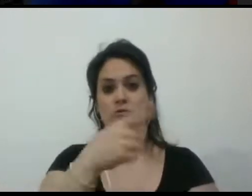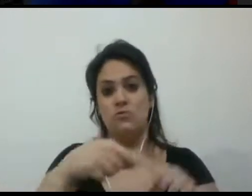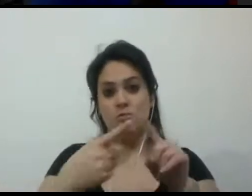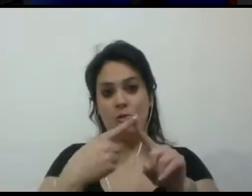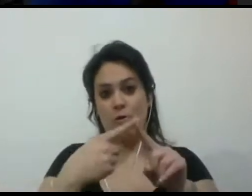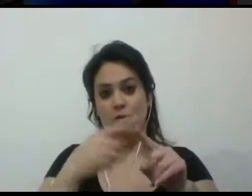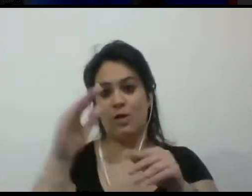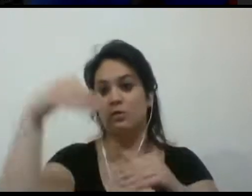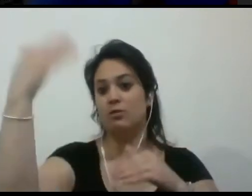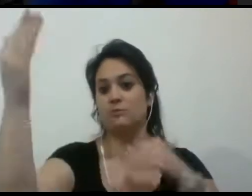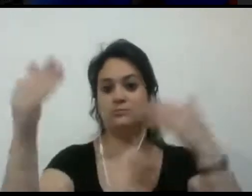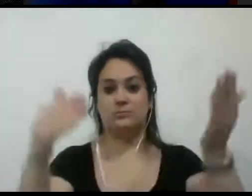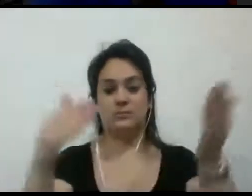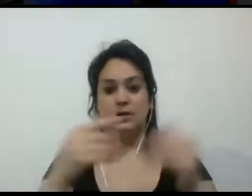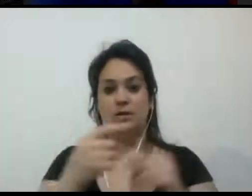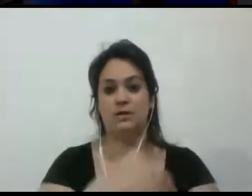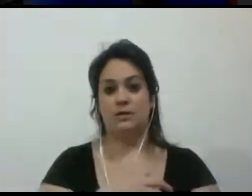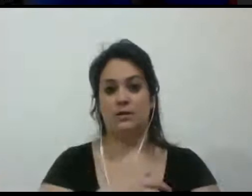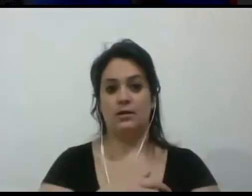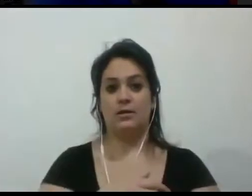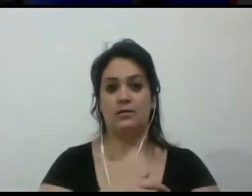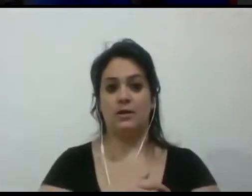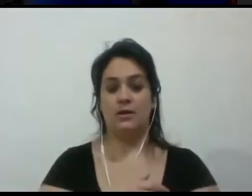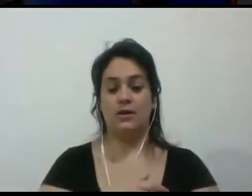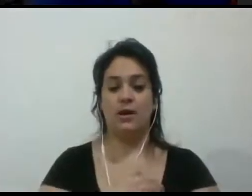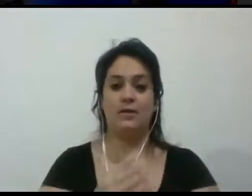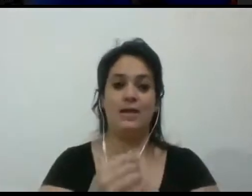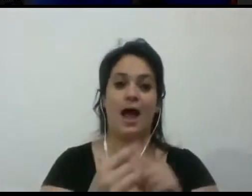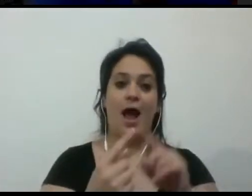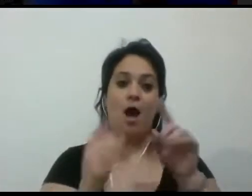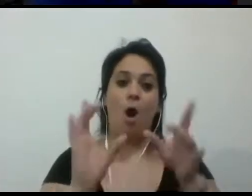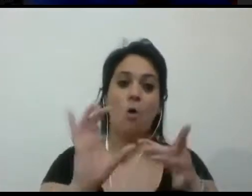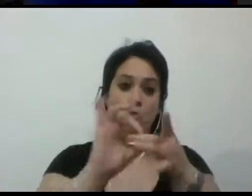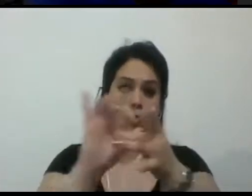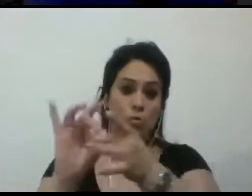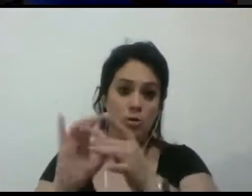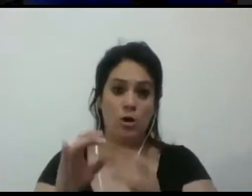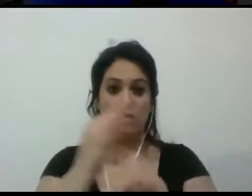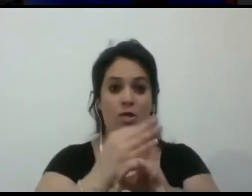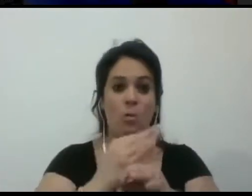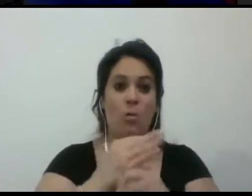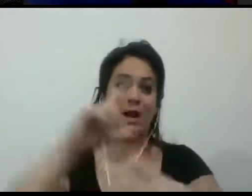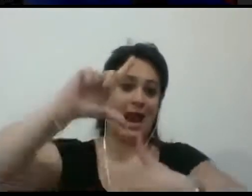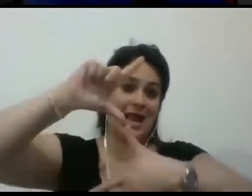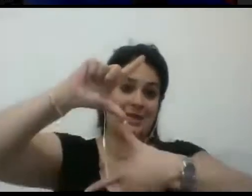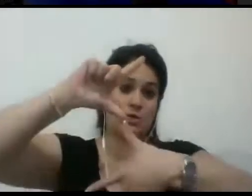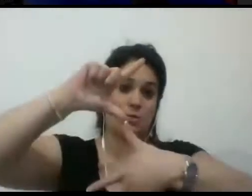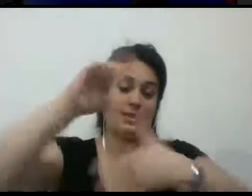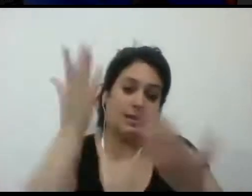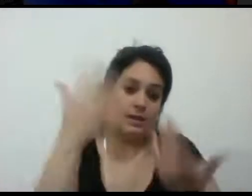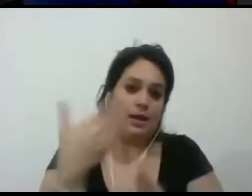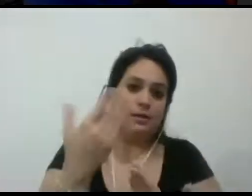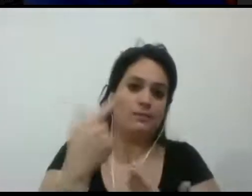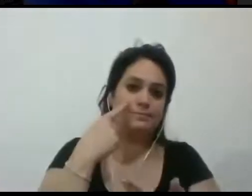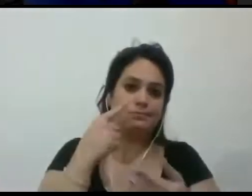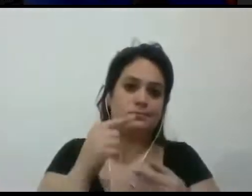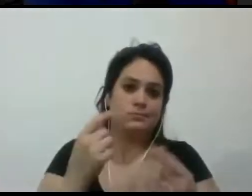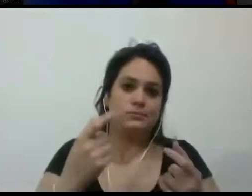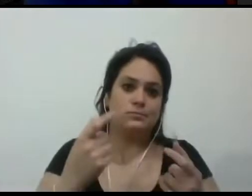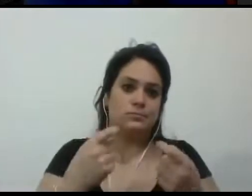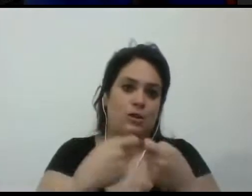a través de la red o la es la unión de escuelas latinoamericanas de la cual esto a través de diferentes intercambios